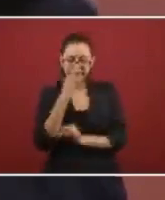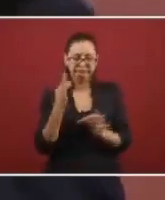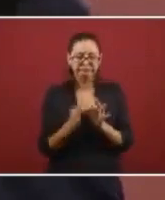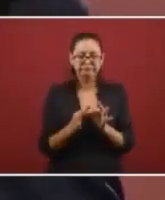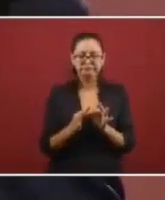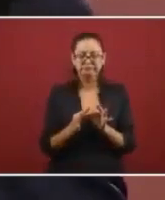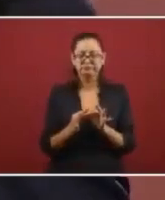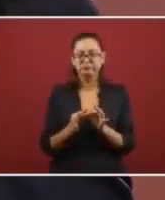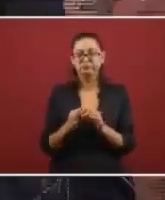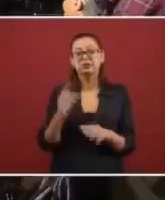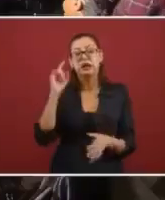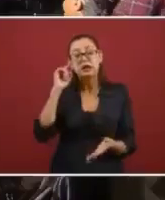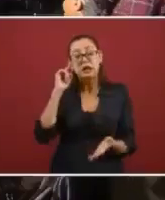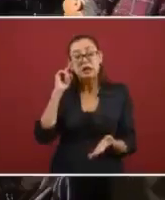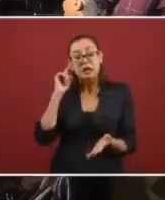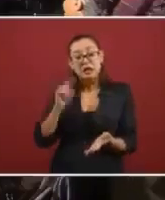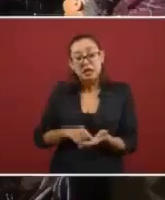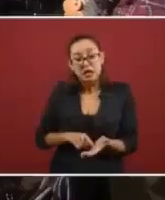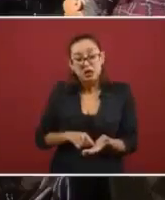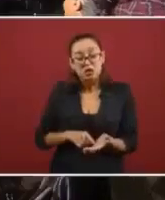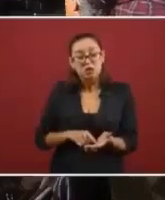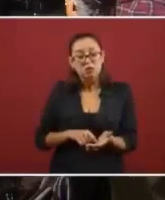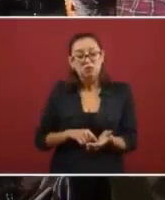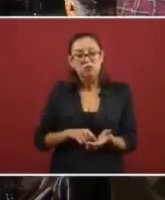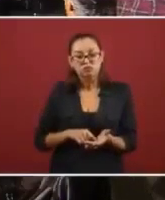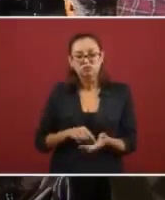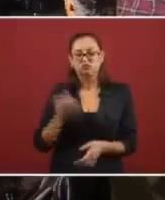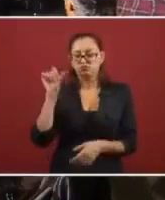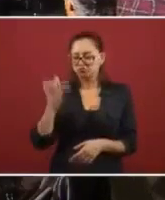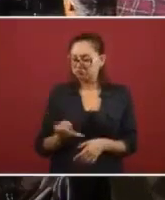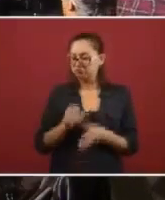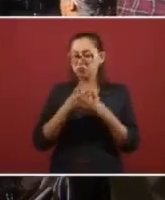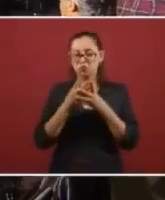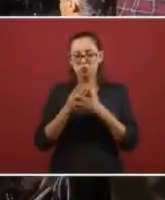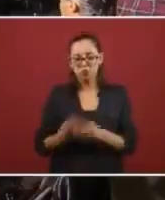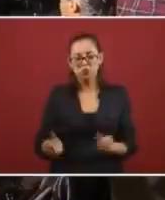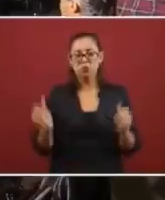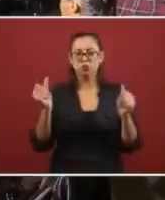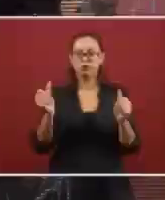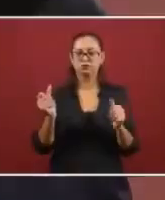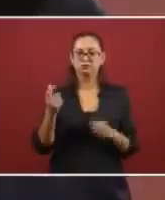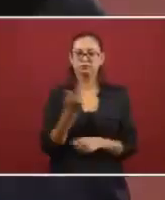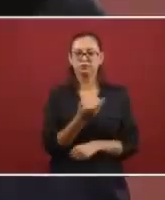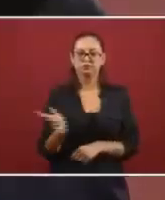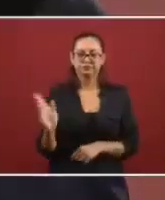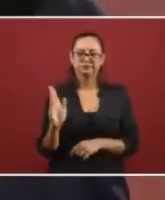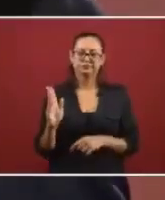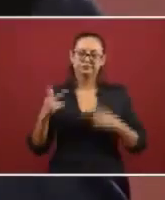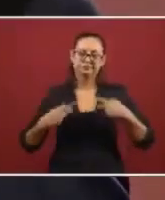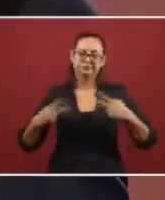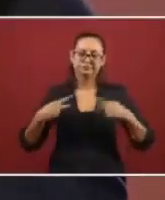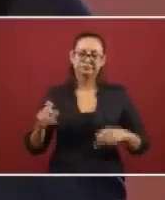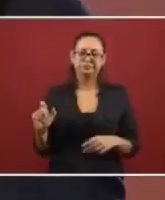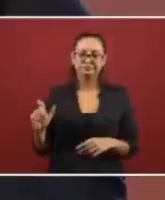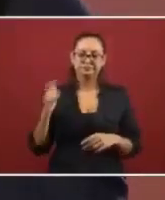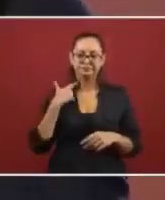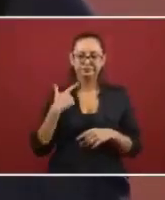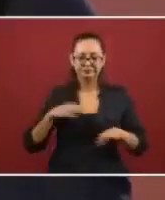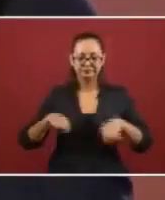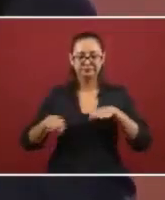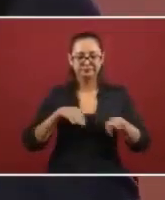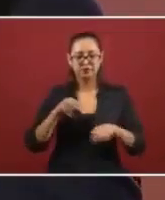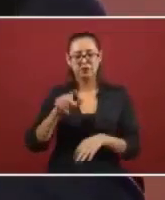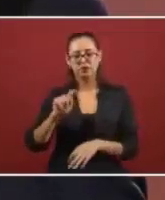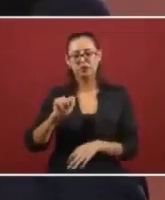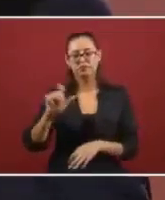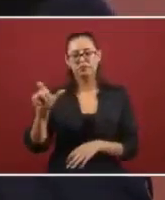despidos lo que ayer dijo que iba a solicitar un informe y por lo visto hoy mismo ya se lo dieron en donde le dicen que ella se va a resolver el tema